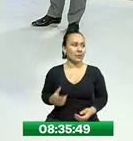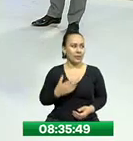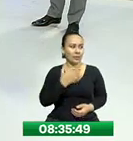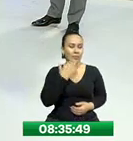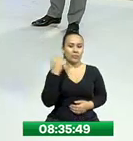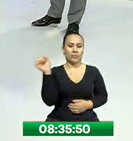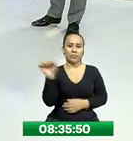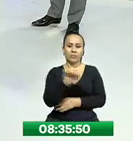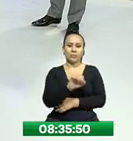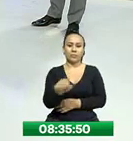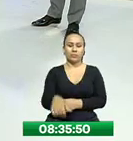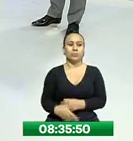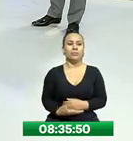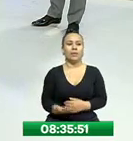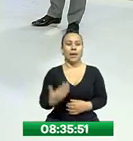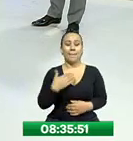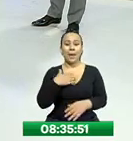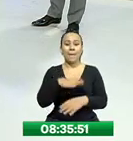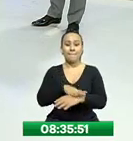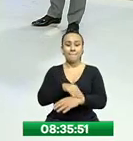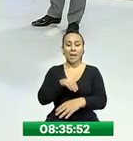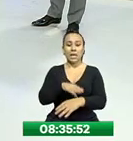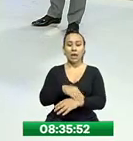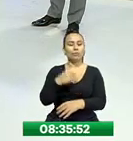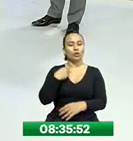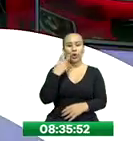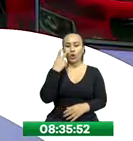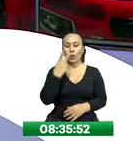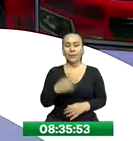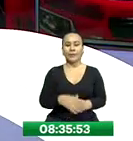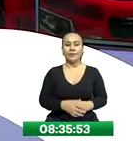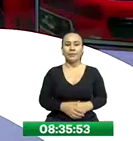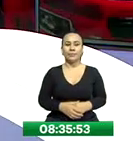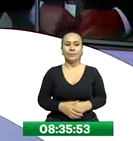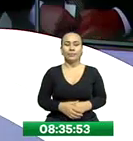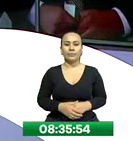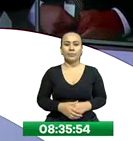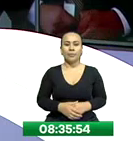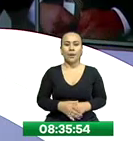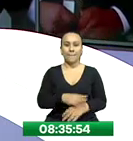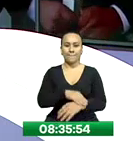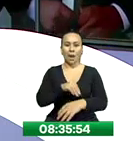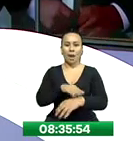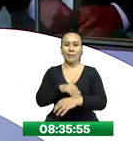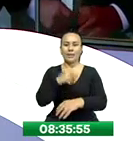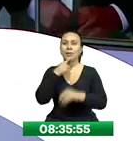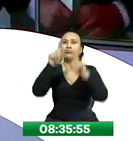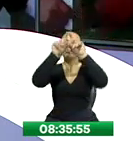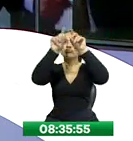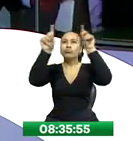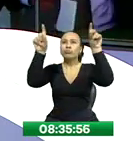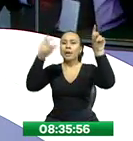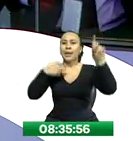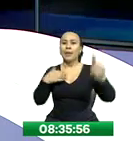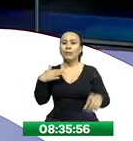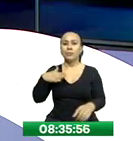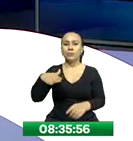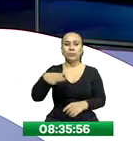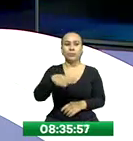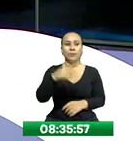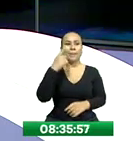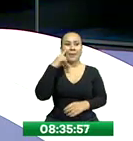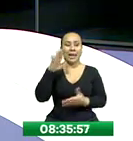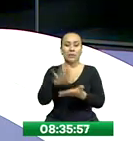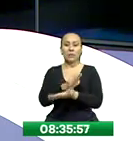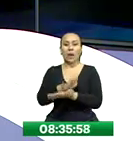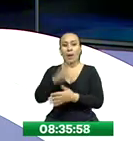más. Lo que me sucedió en Miami, yo sin darme cuenta del saigo, del anuncio de la velocidad que debía llevar porque era una escuela. Y